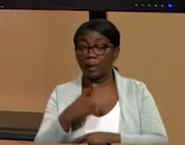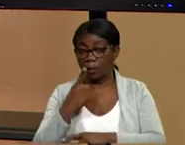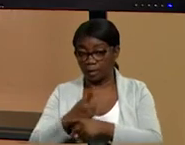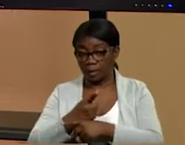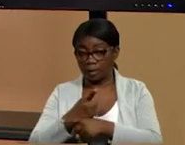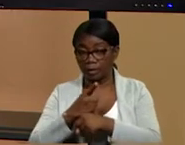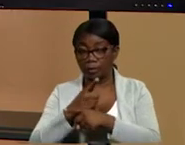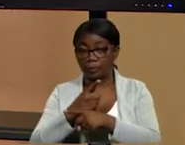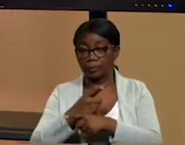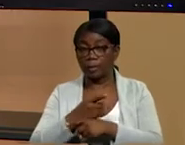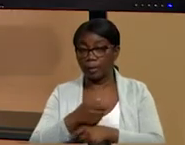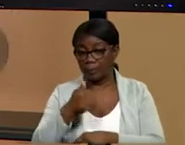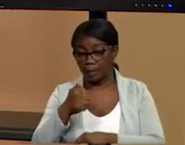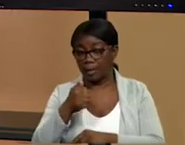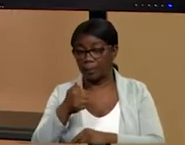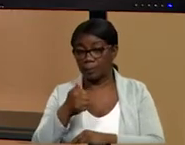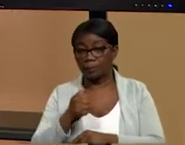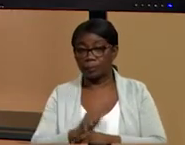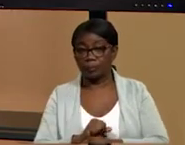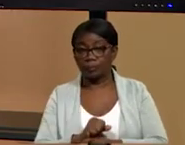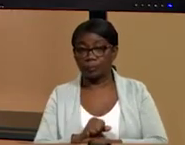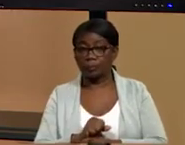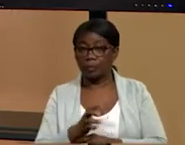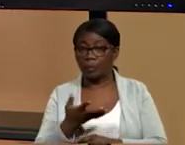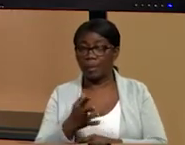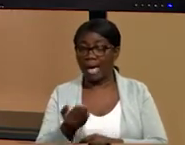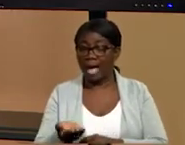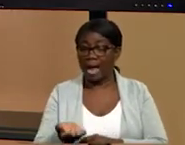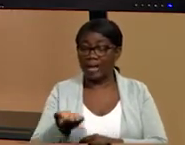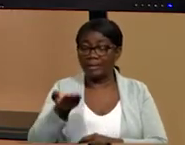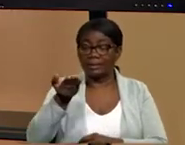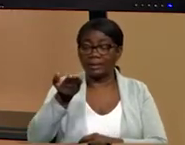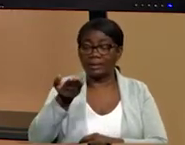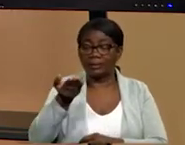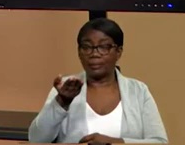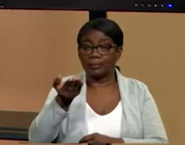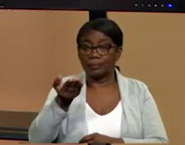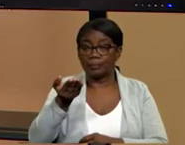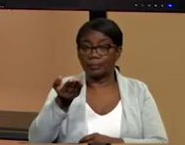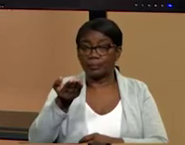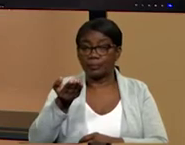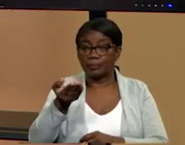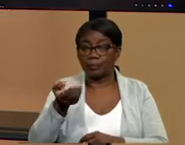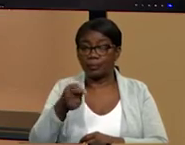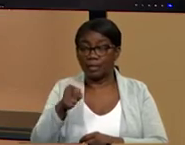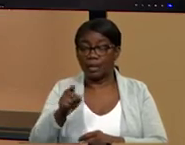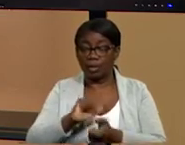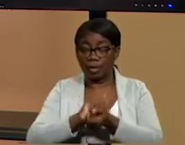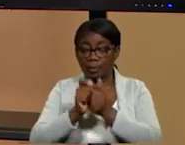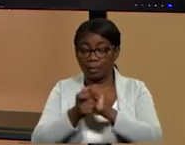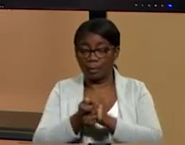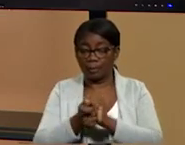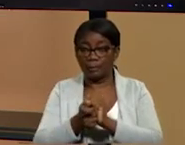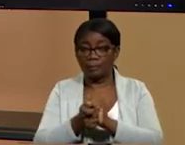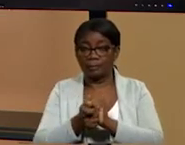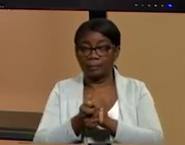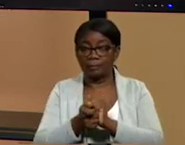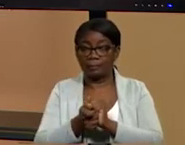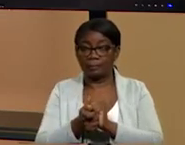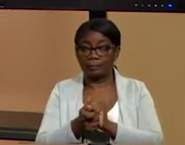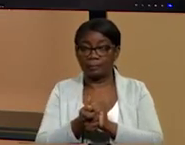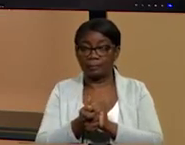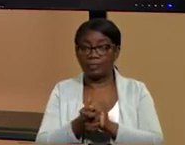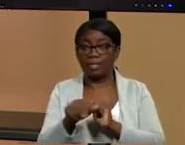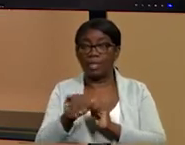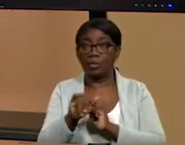correcta si nos mide alta resistencia. Y si lo cambiamos, ¿verdad?, las polaridades igual